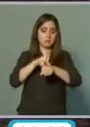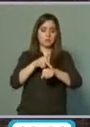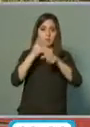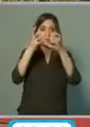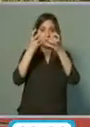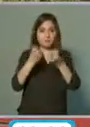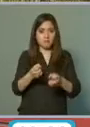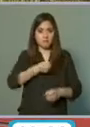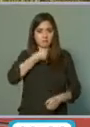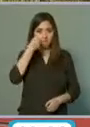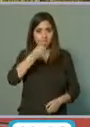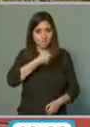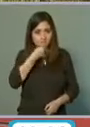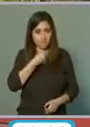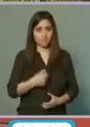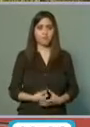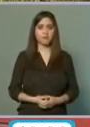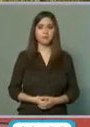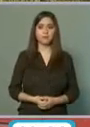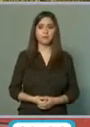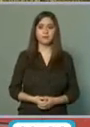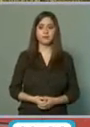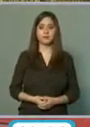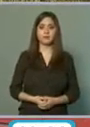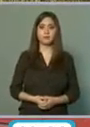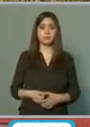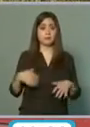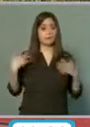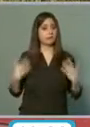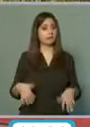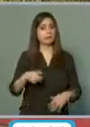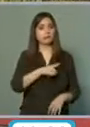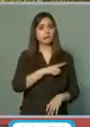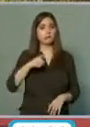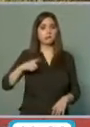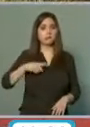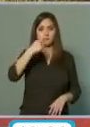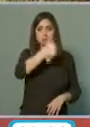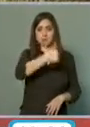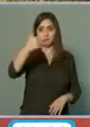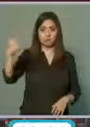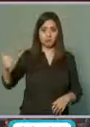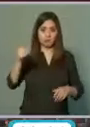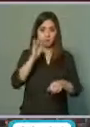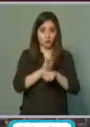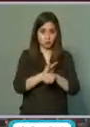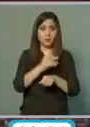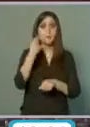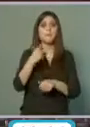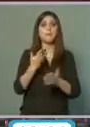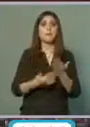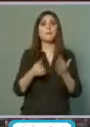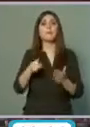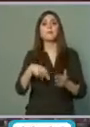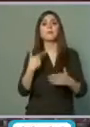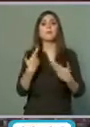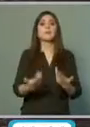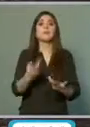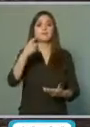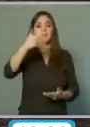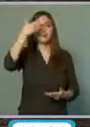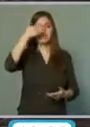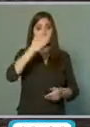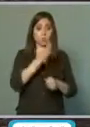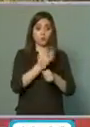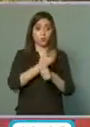Dios, no, pues hay muchas cosas que tenemos obviamente de las cuales protegernos y tenemos unos regalos, Eloísa, ¿no? Para la gente Ya que en ese saben que momento los está